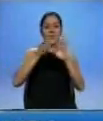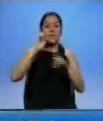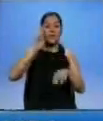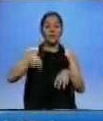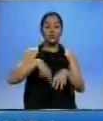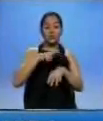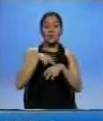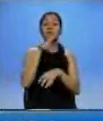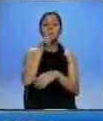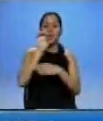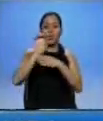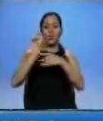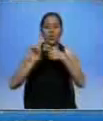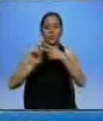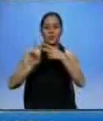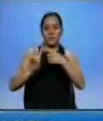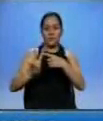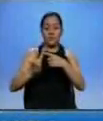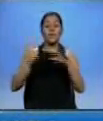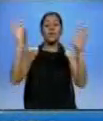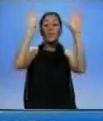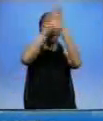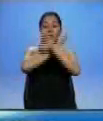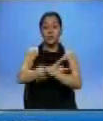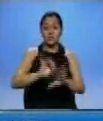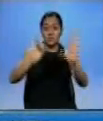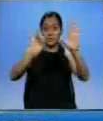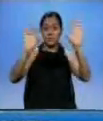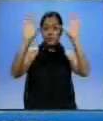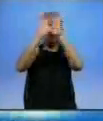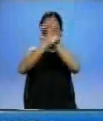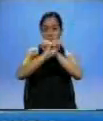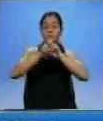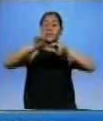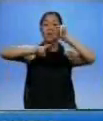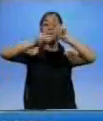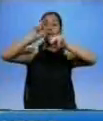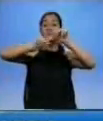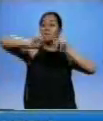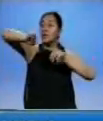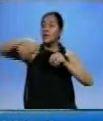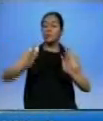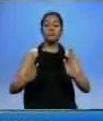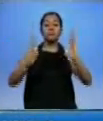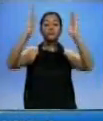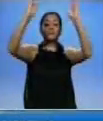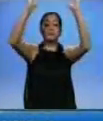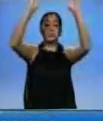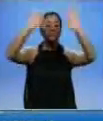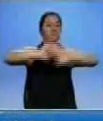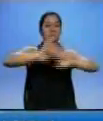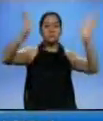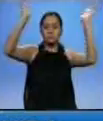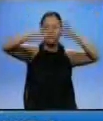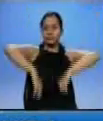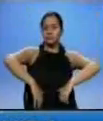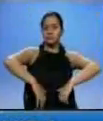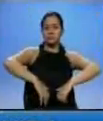fue Ecuador TV. A las 19 horas, el edificio del canal público era atacado.